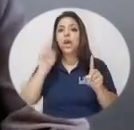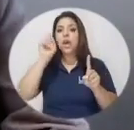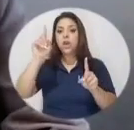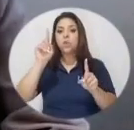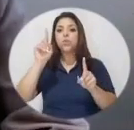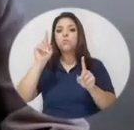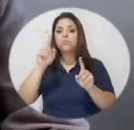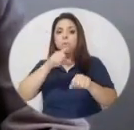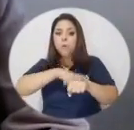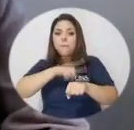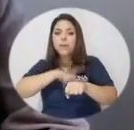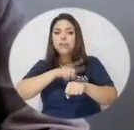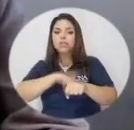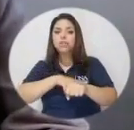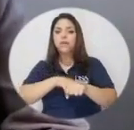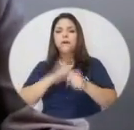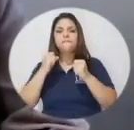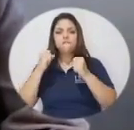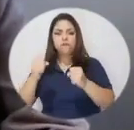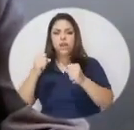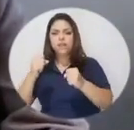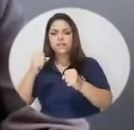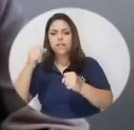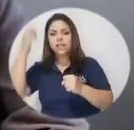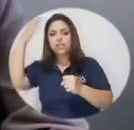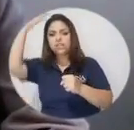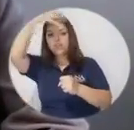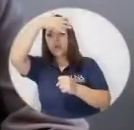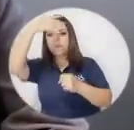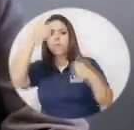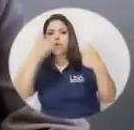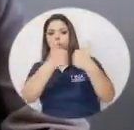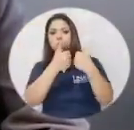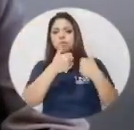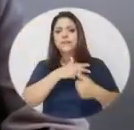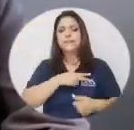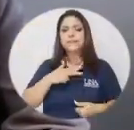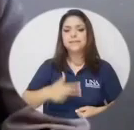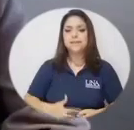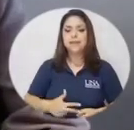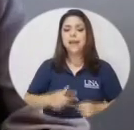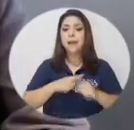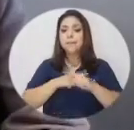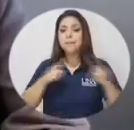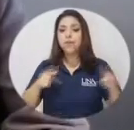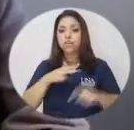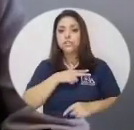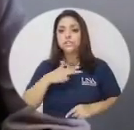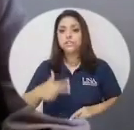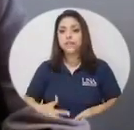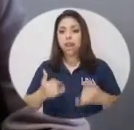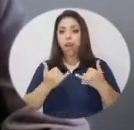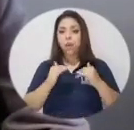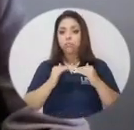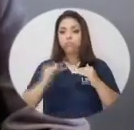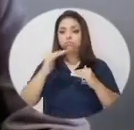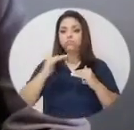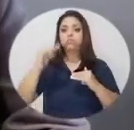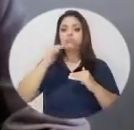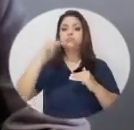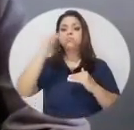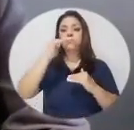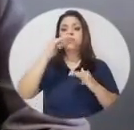contexto en el que hay una fuerte retórica del presidente Trump contra China, mientras que China se